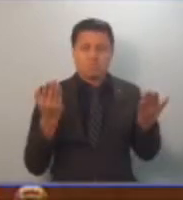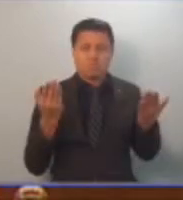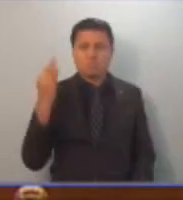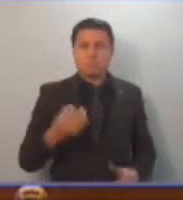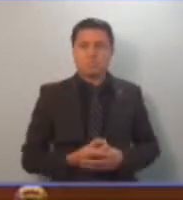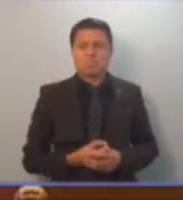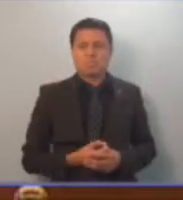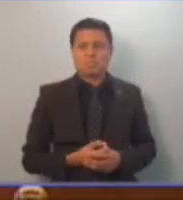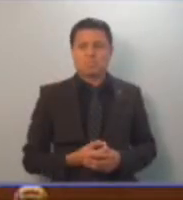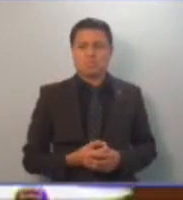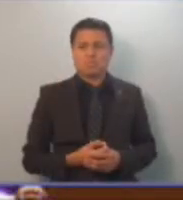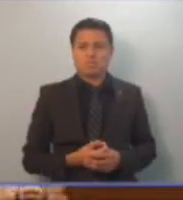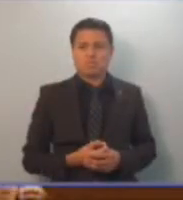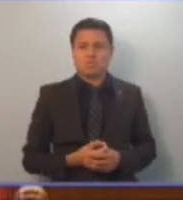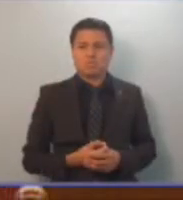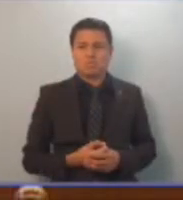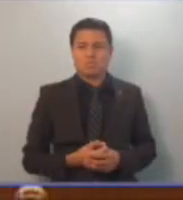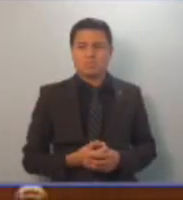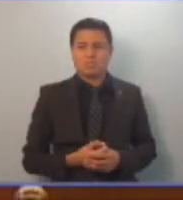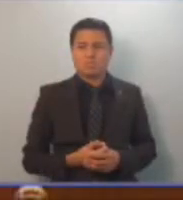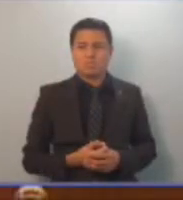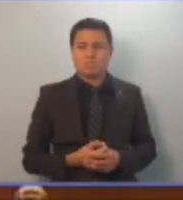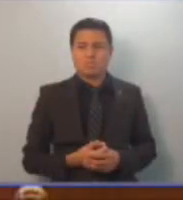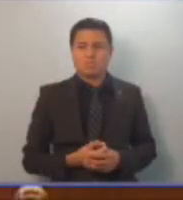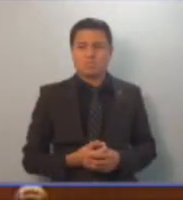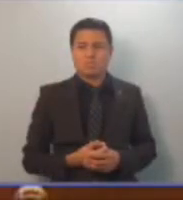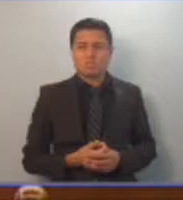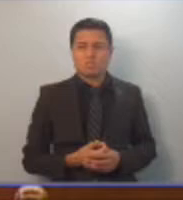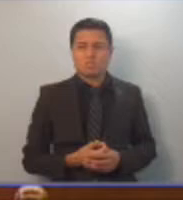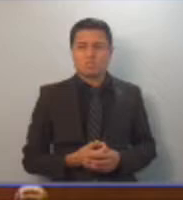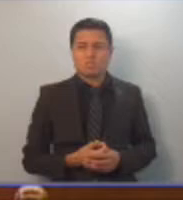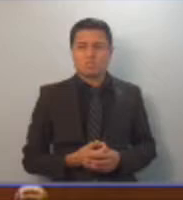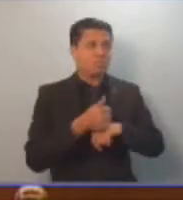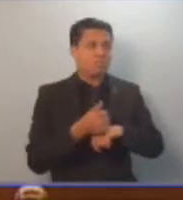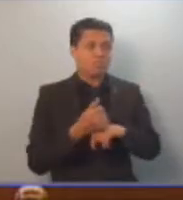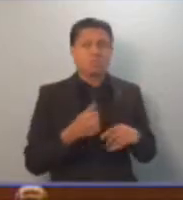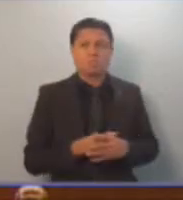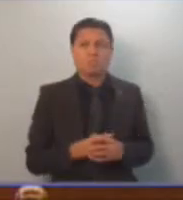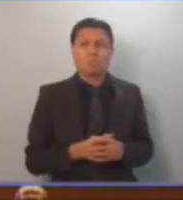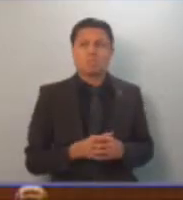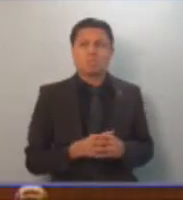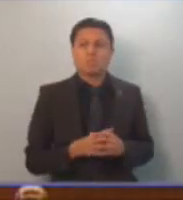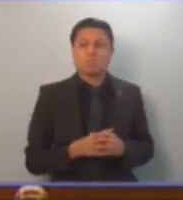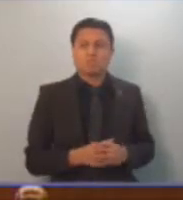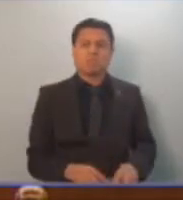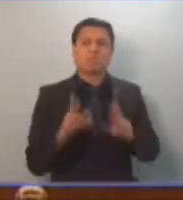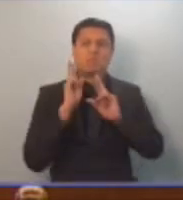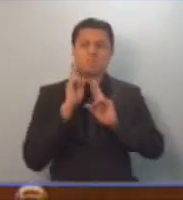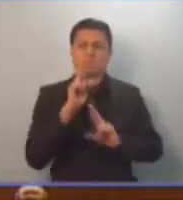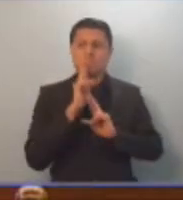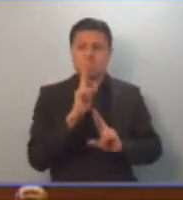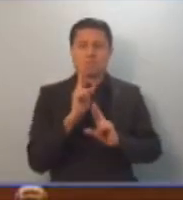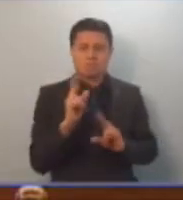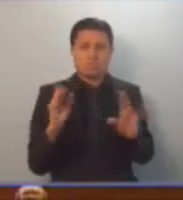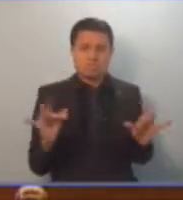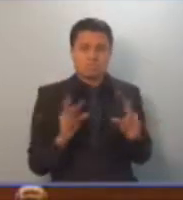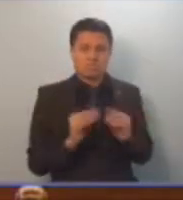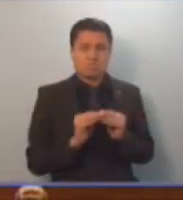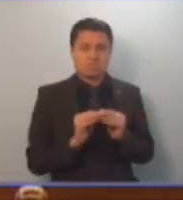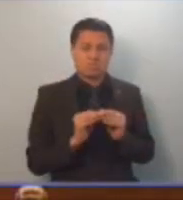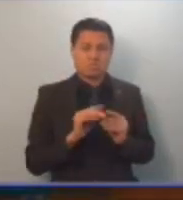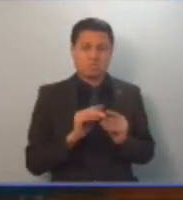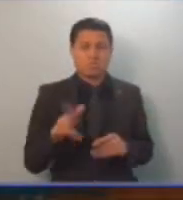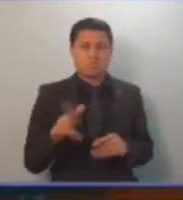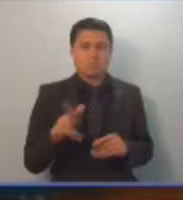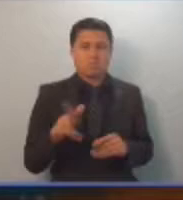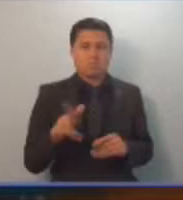de Monseñor Romero, que será celebrada en una muy esperada ceremonia a nivel